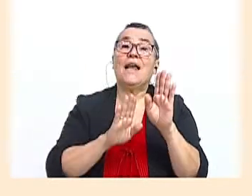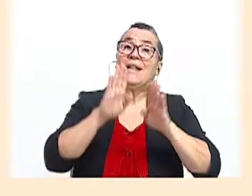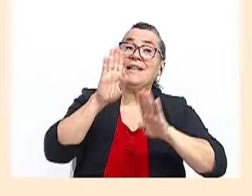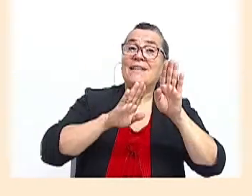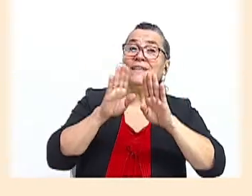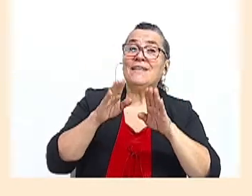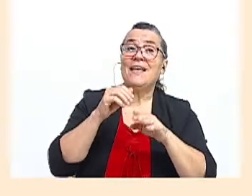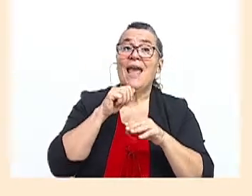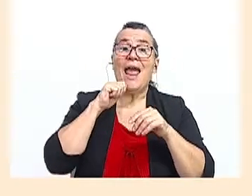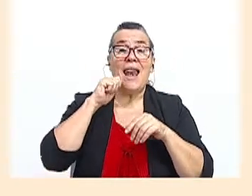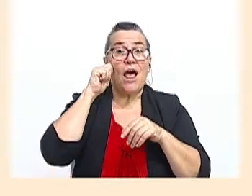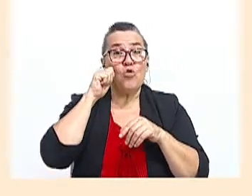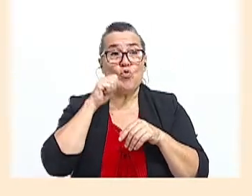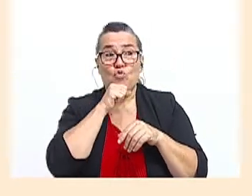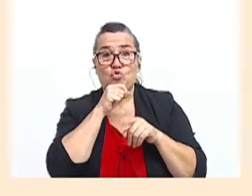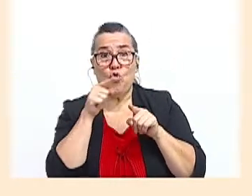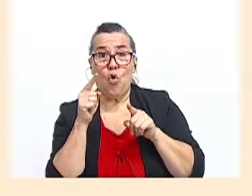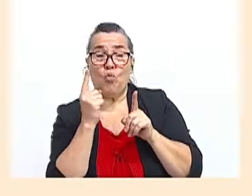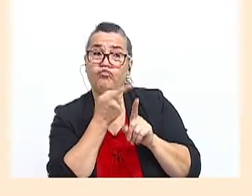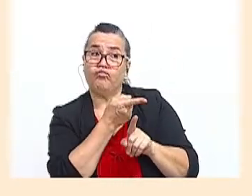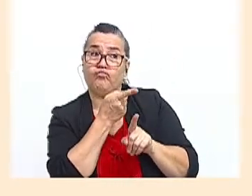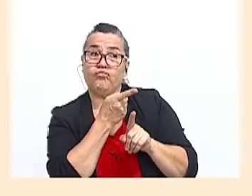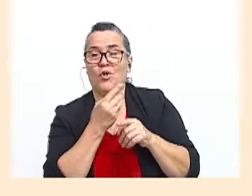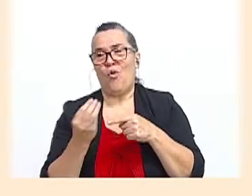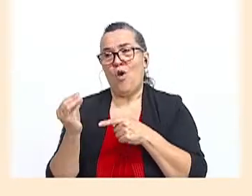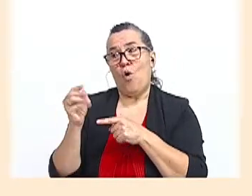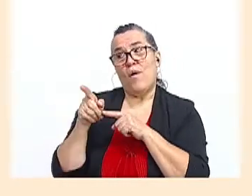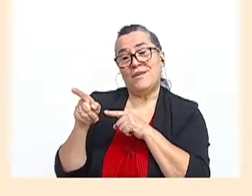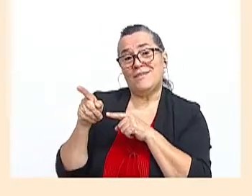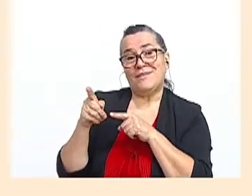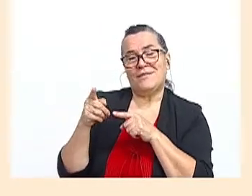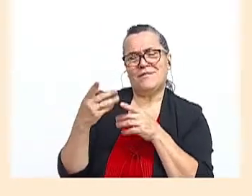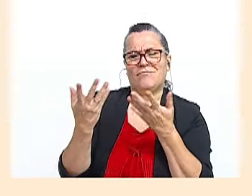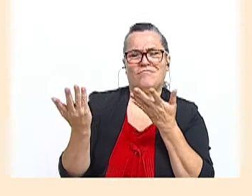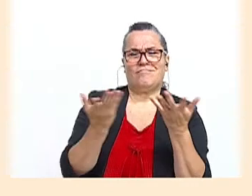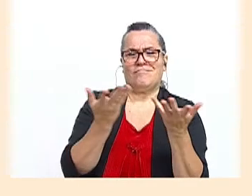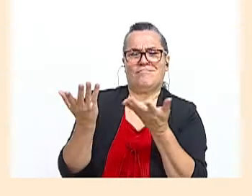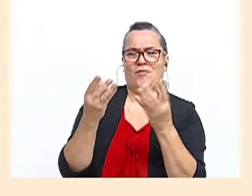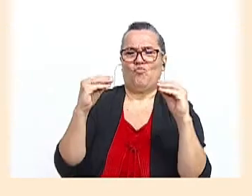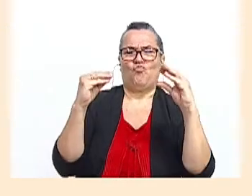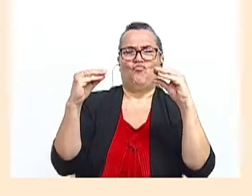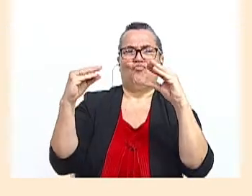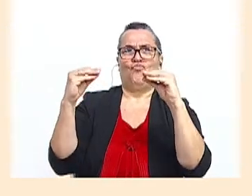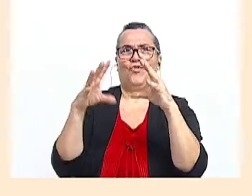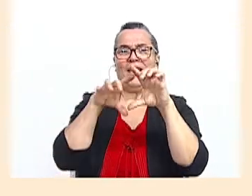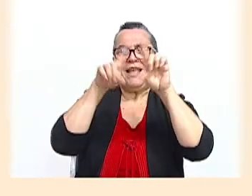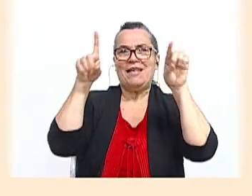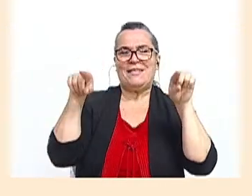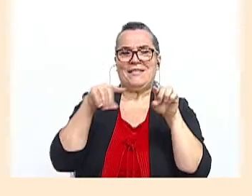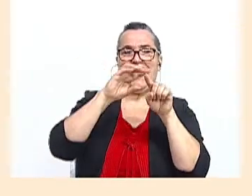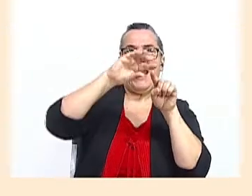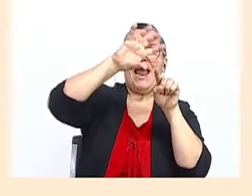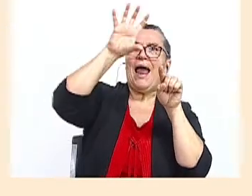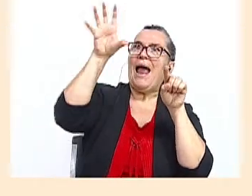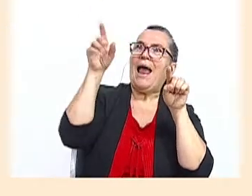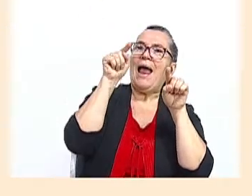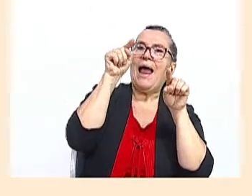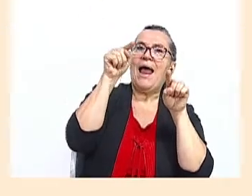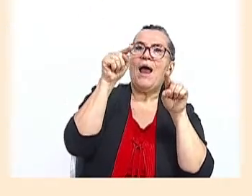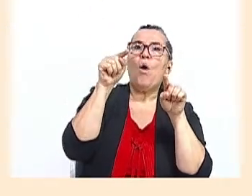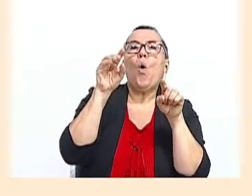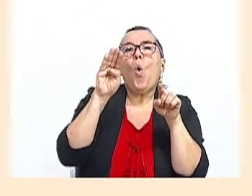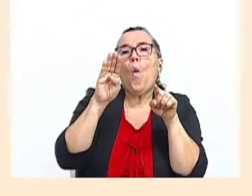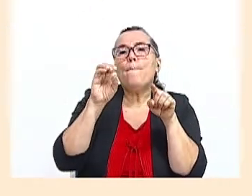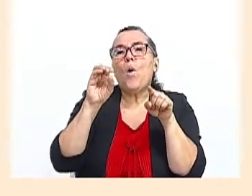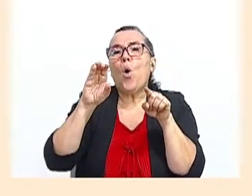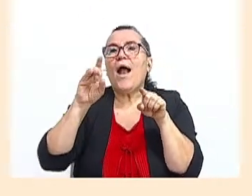que el adulto mayor tuvo con el joven y que se encontraban dentro de la burbuja o también llamada bocadillo.